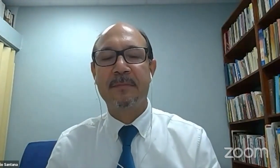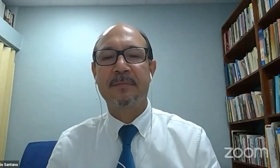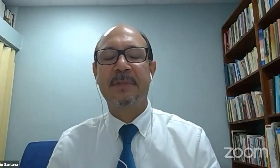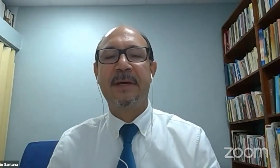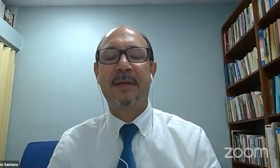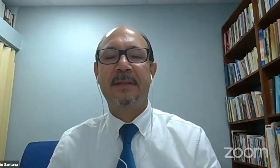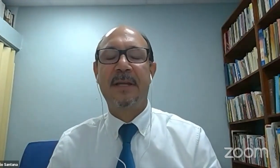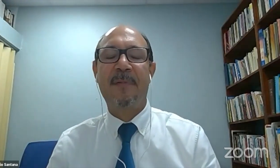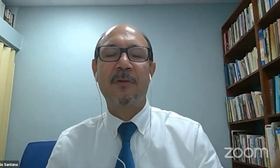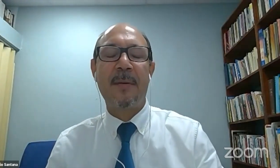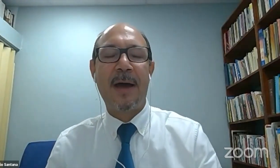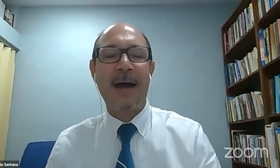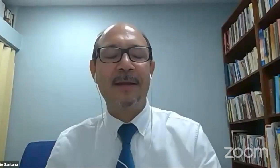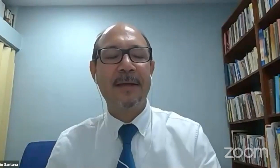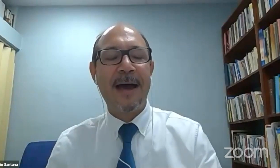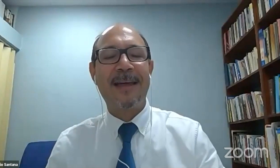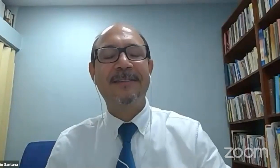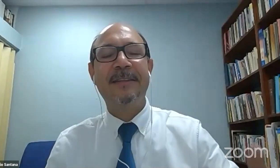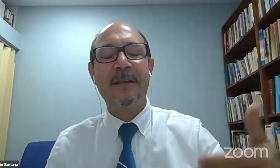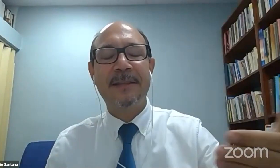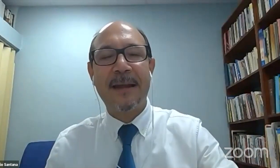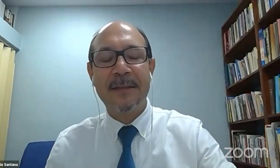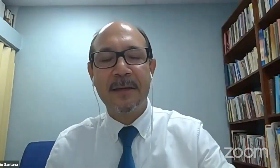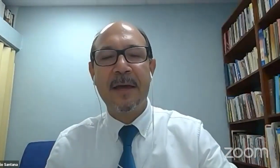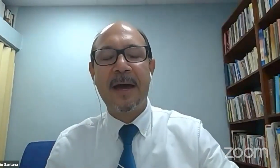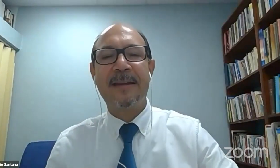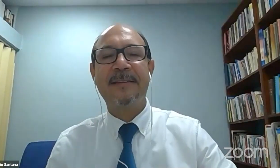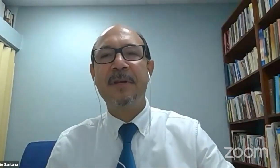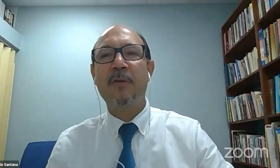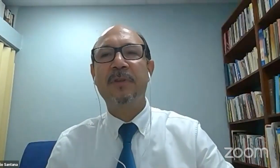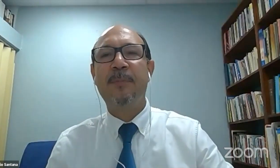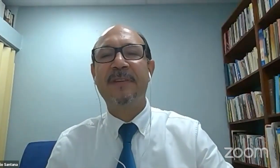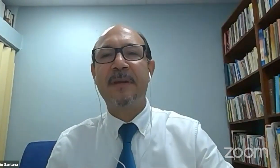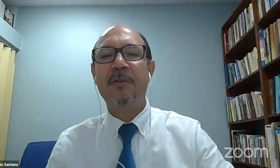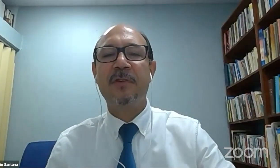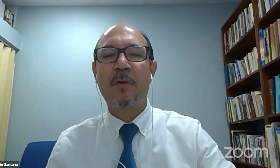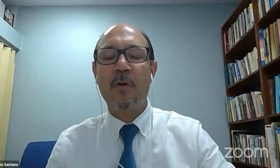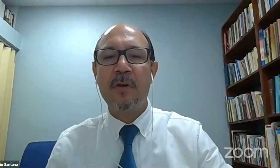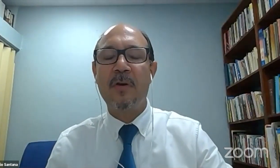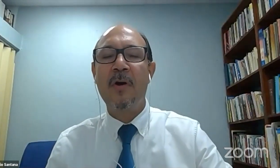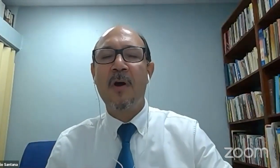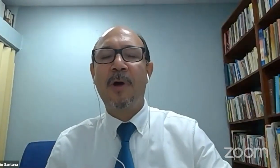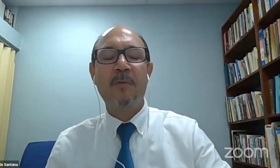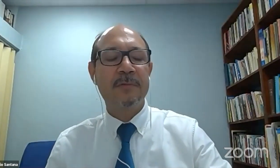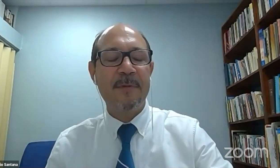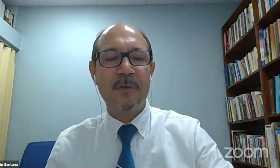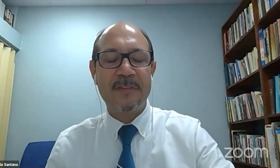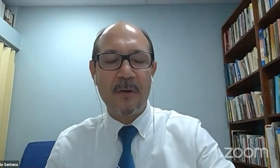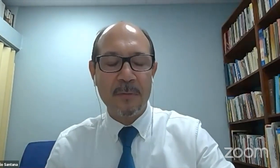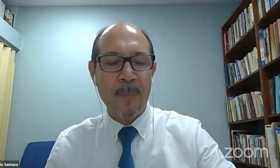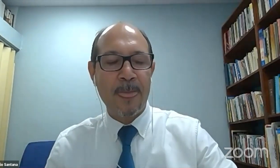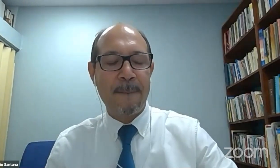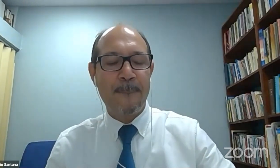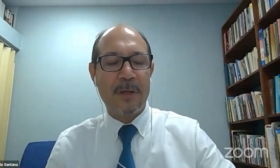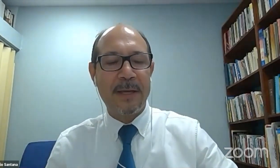muerte de las personas al asistir tarde a recibir algún tipo de servicio psicológico o algún servicio de